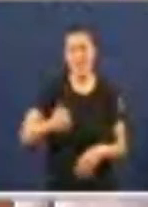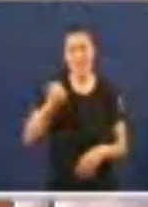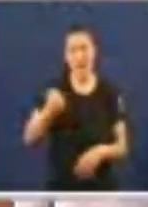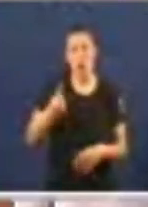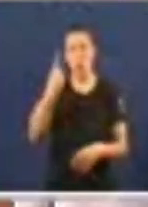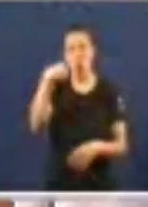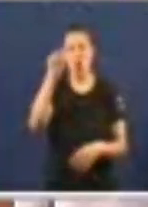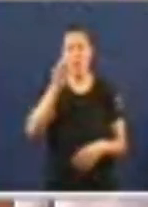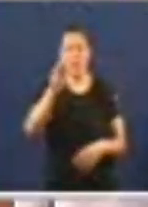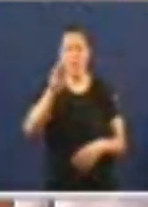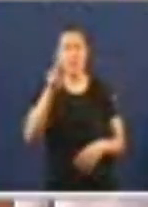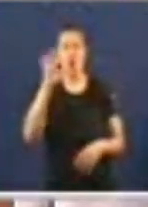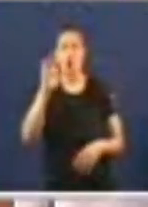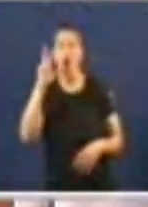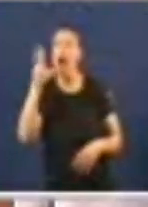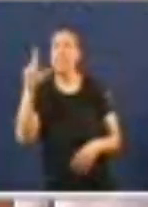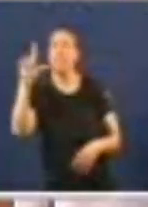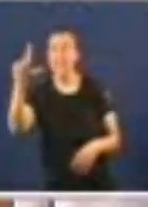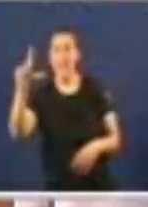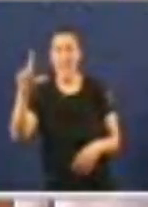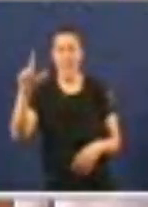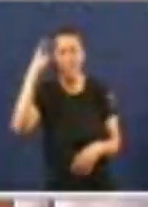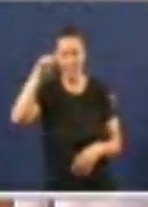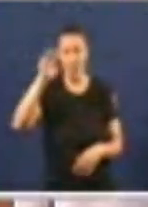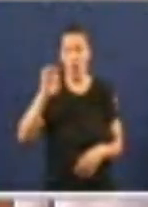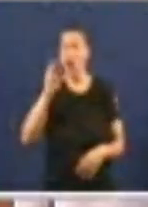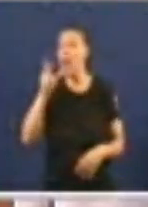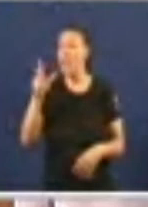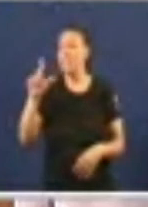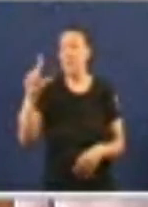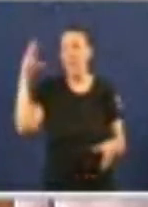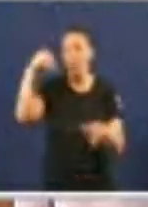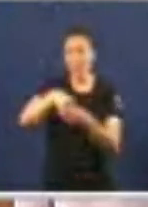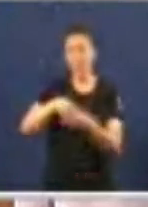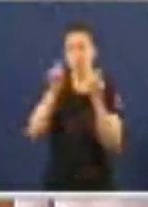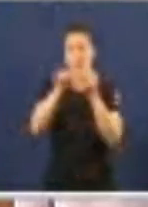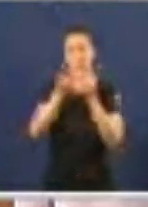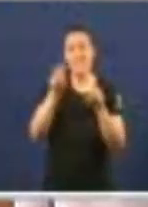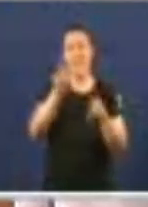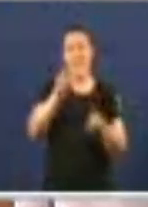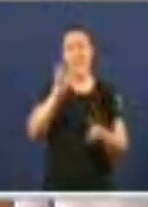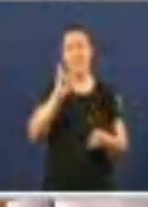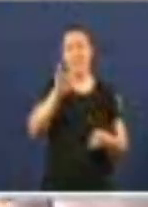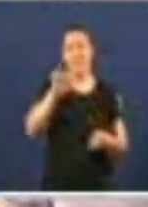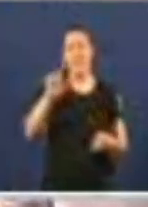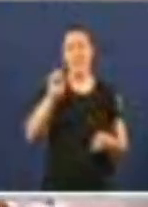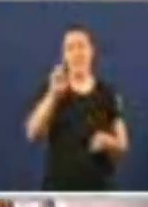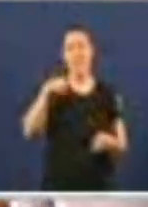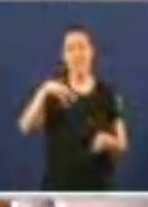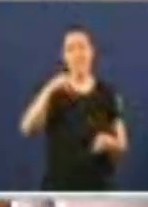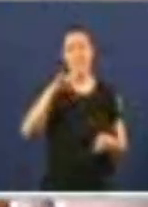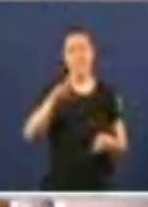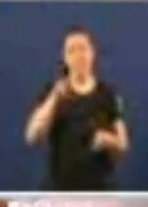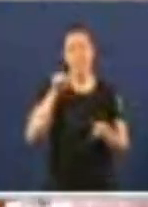empresa OHL. OHL, non sei se sabe que forma parte do grupo Villarmir, que esa empresa a preside outro